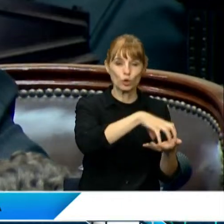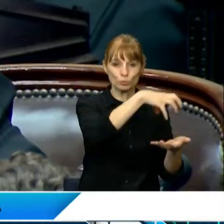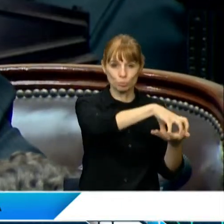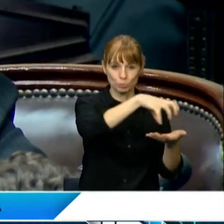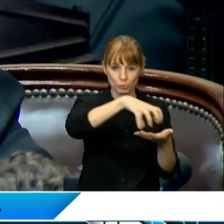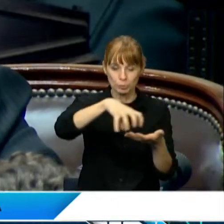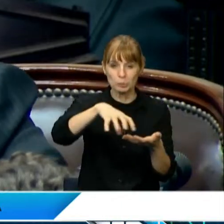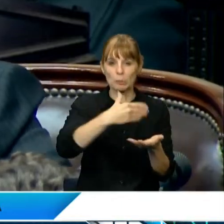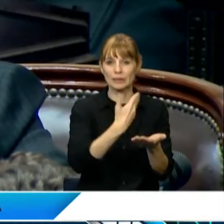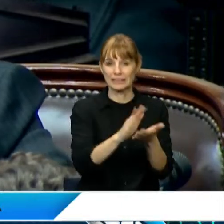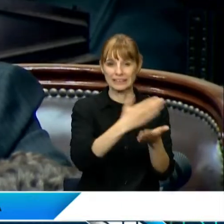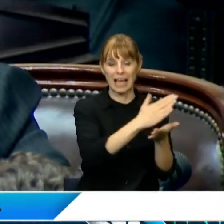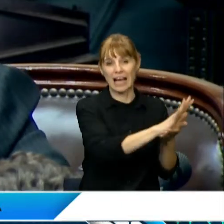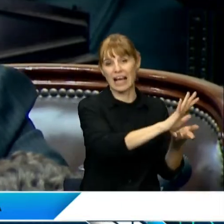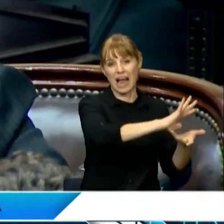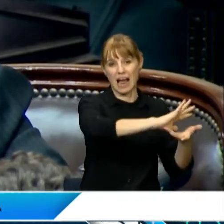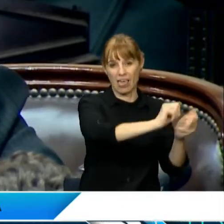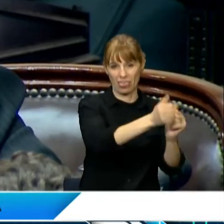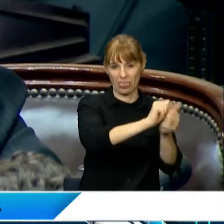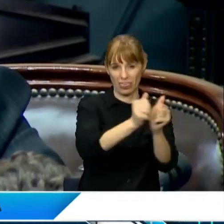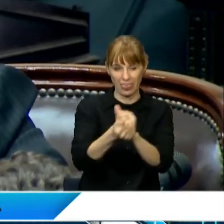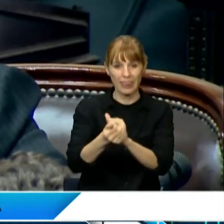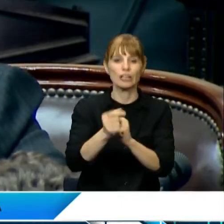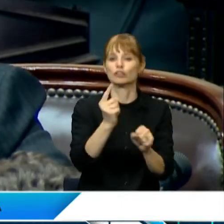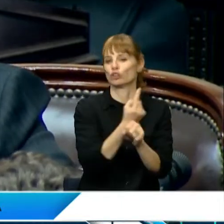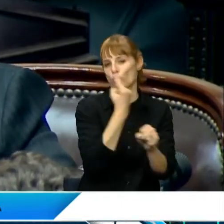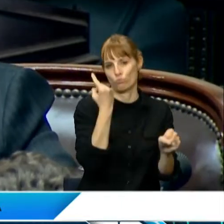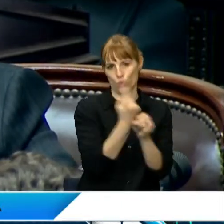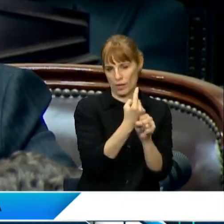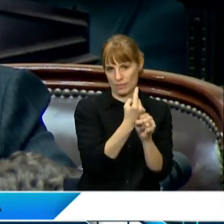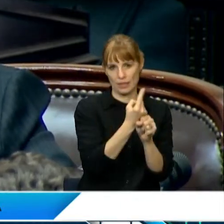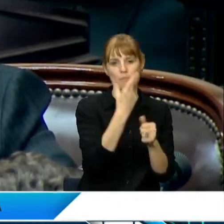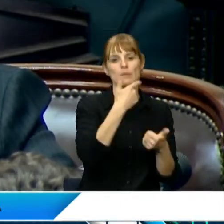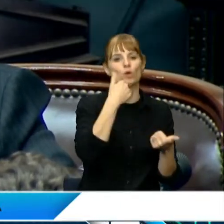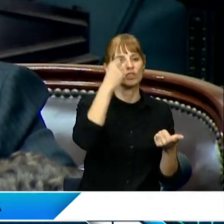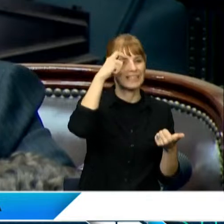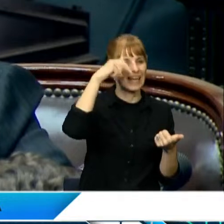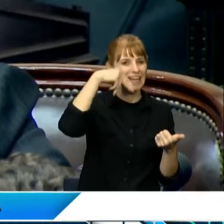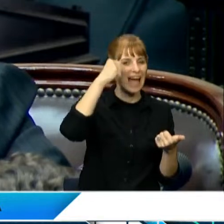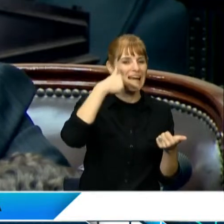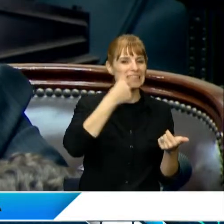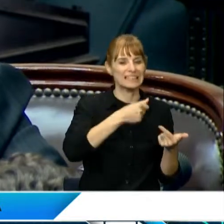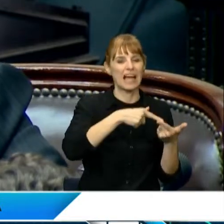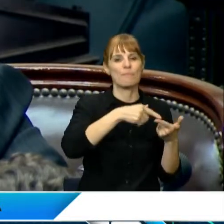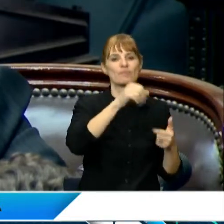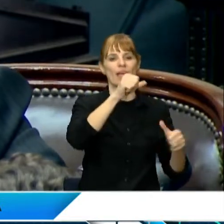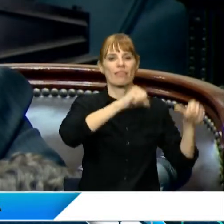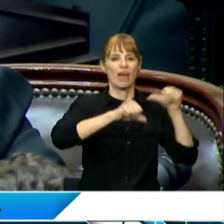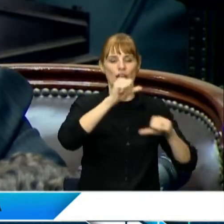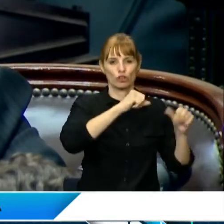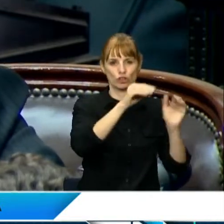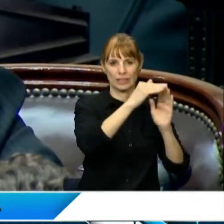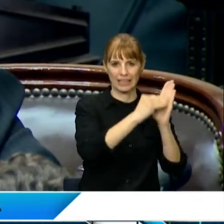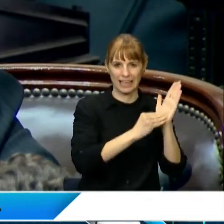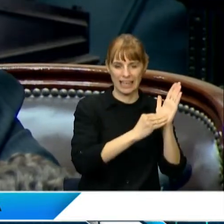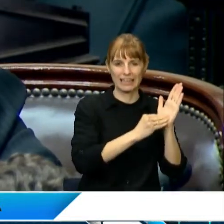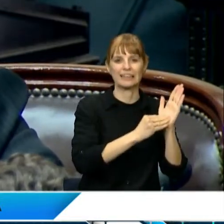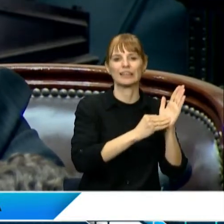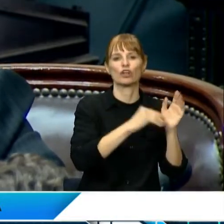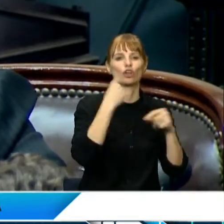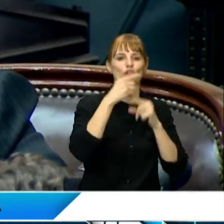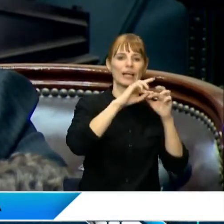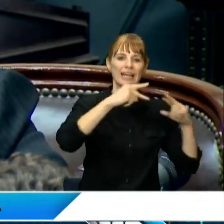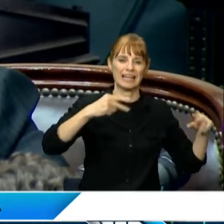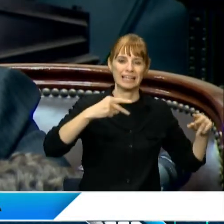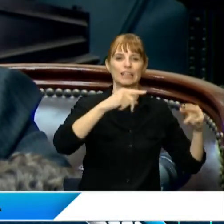como SENASA, el Banco Nacional de Datos Genéticos, INTI, el Servicio Geológico